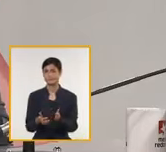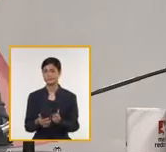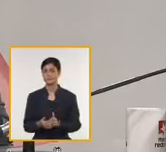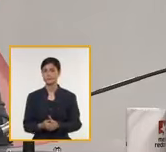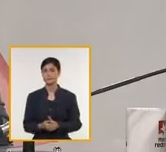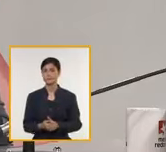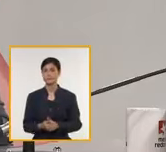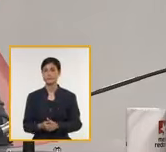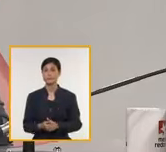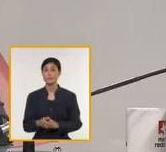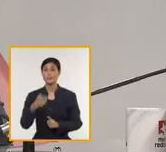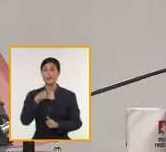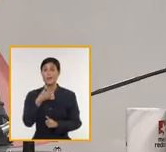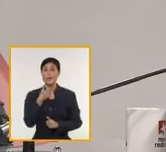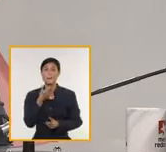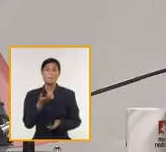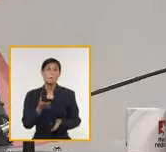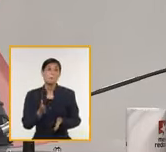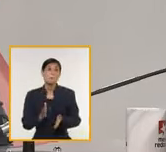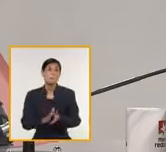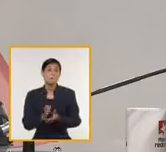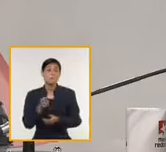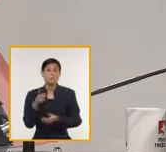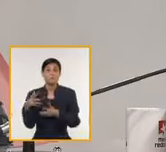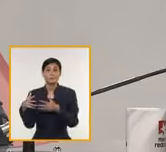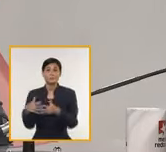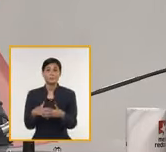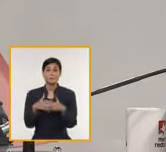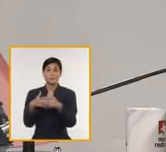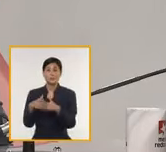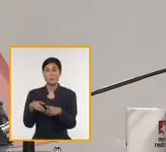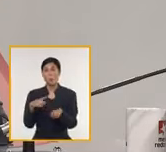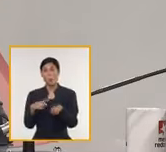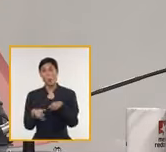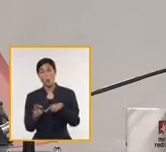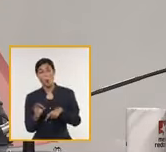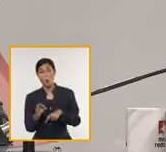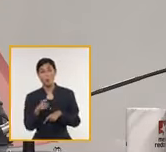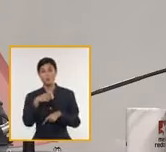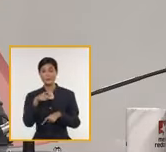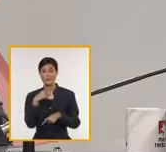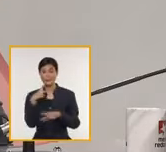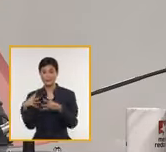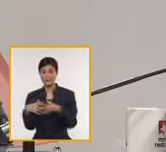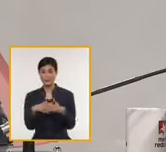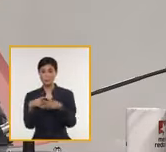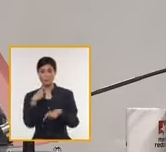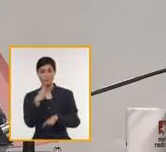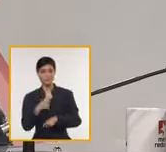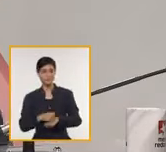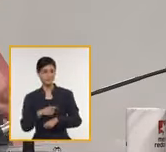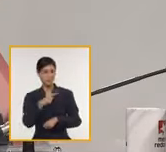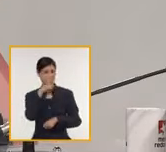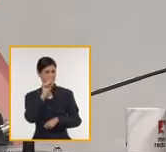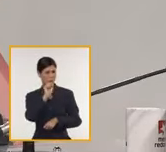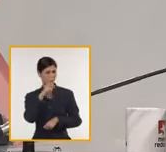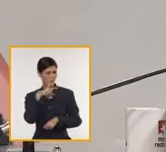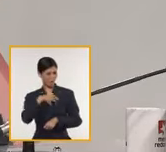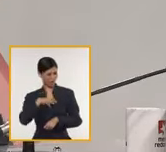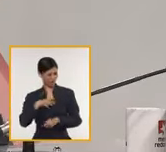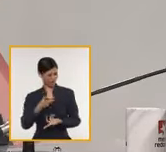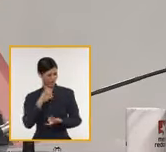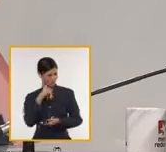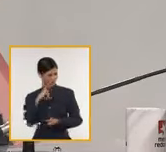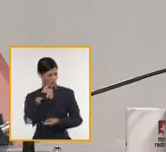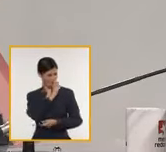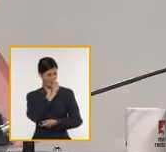Ni siquiera ponen la palabra supuesto. Claro. Cuando hablan de que Maduro es el líder del cartel de los soles, que si tiene 70 que si le confiscaron